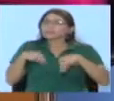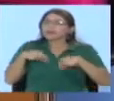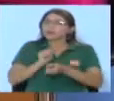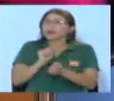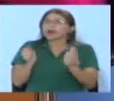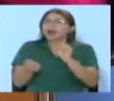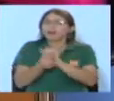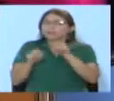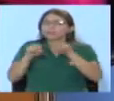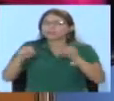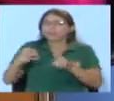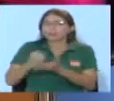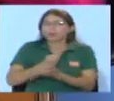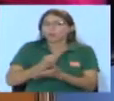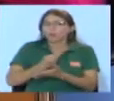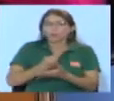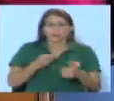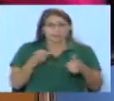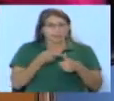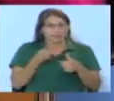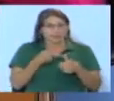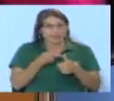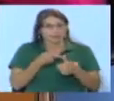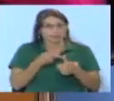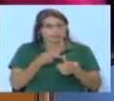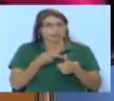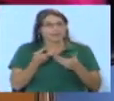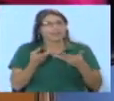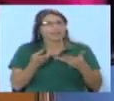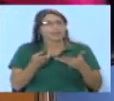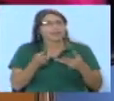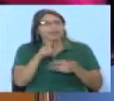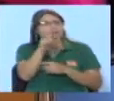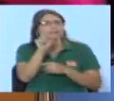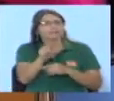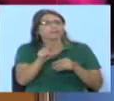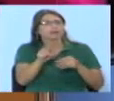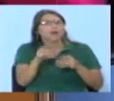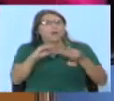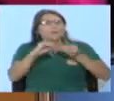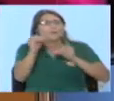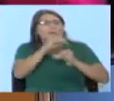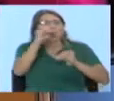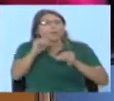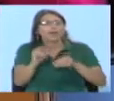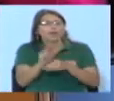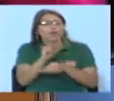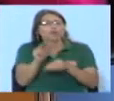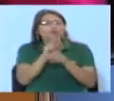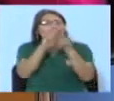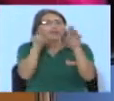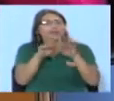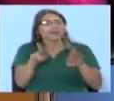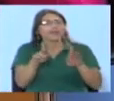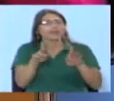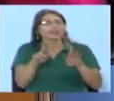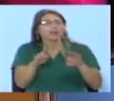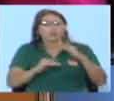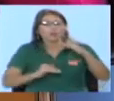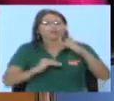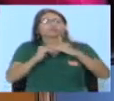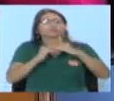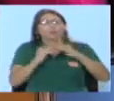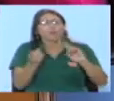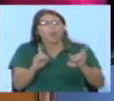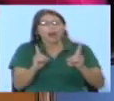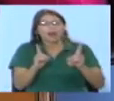primero, ¿cuál es el promedio consumo? Ajá. Porque para poder establecer esa base que ellos están tratando de poner, usted tiene